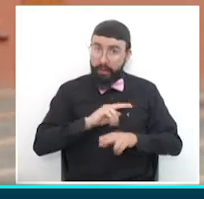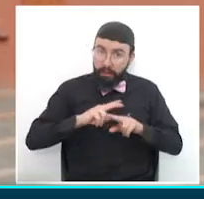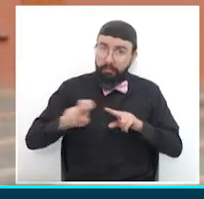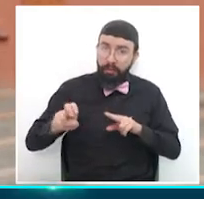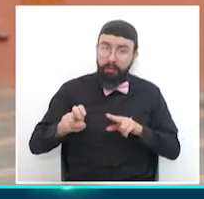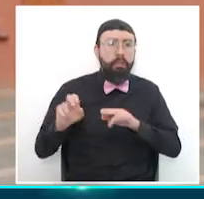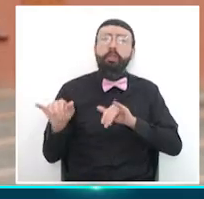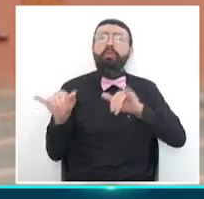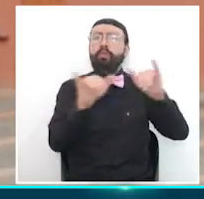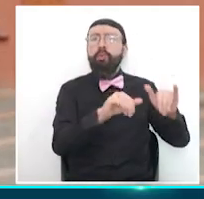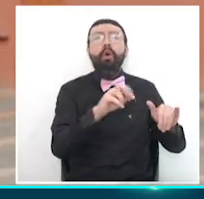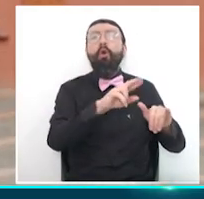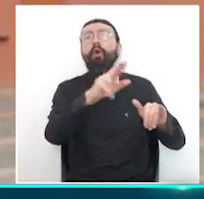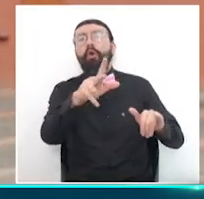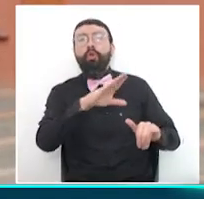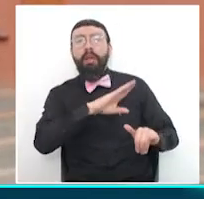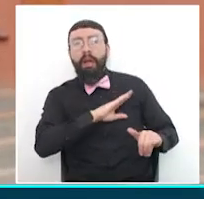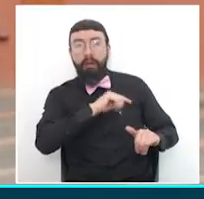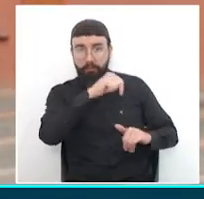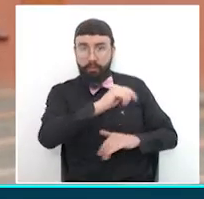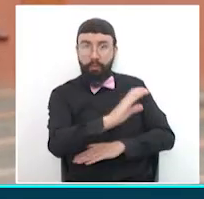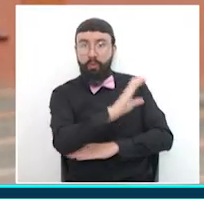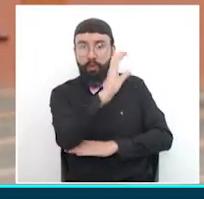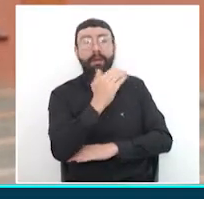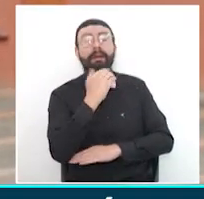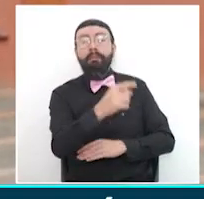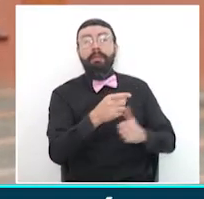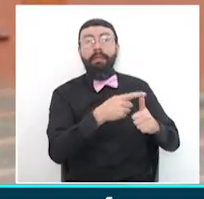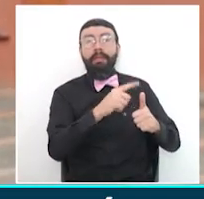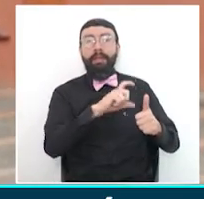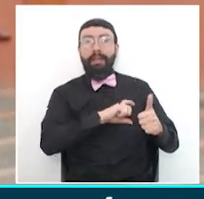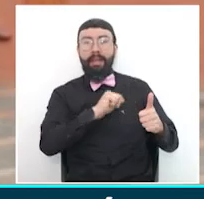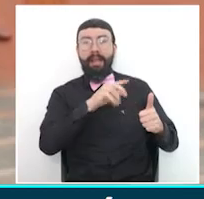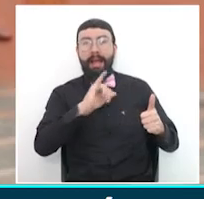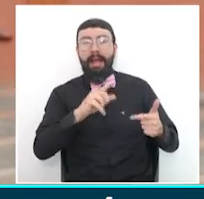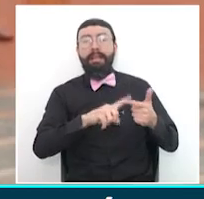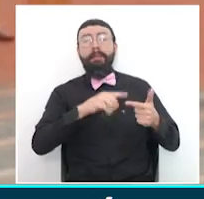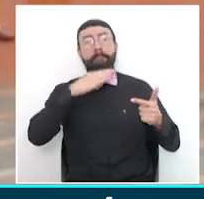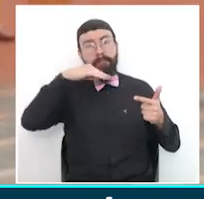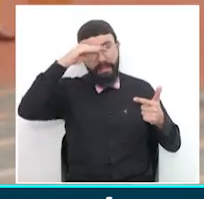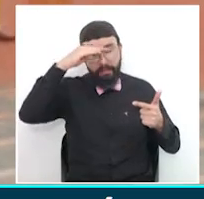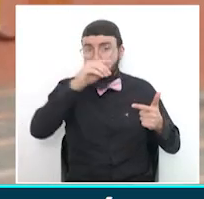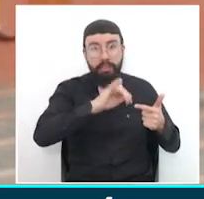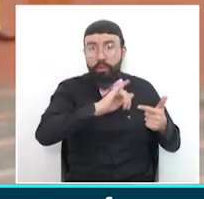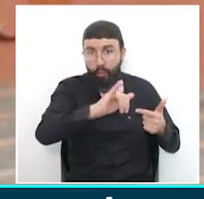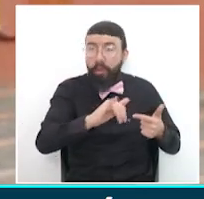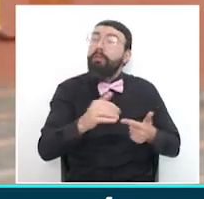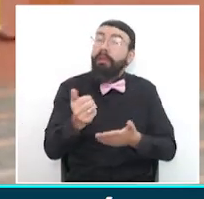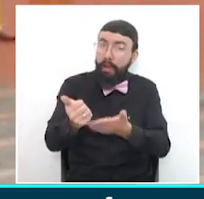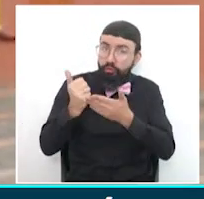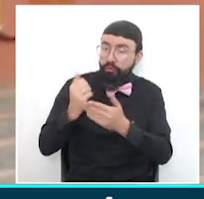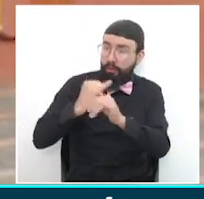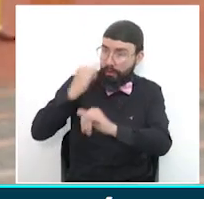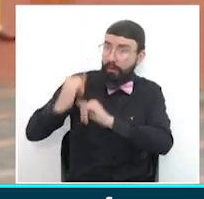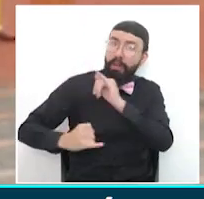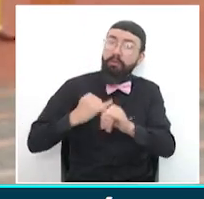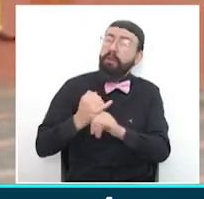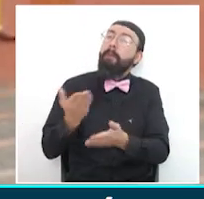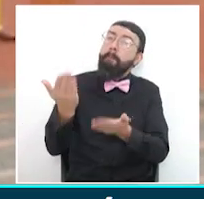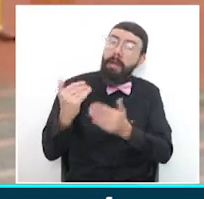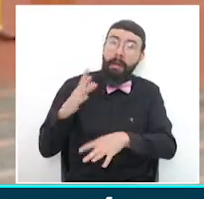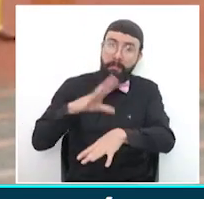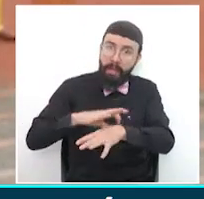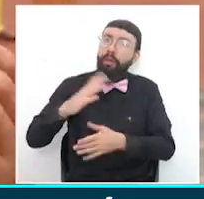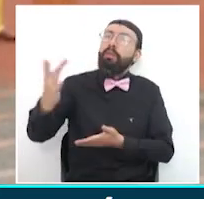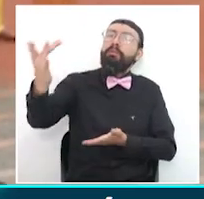como lo han hecho otros alcaldes de Colombia, como el alcalde de Cali y el alcalde de Medellín, recurramos a ayudas internacionales y solicitemos el